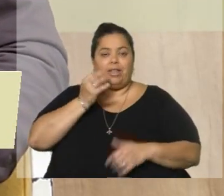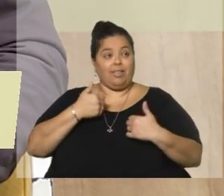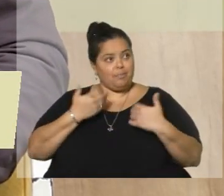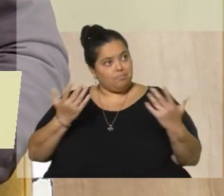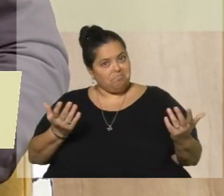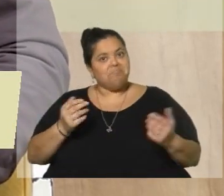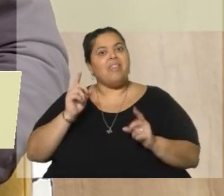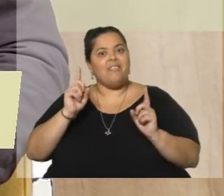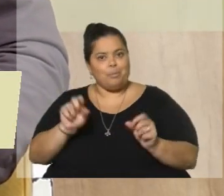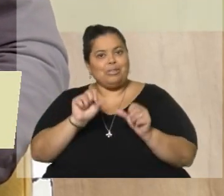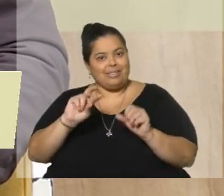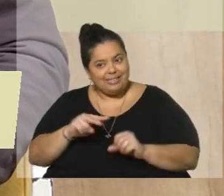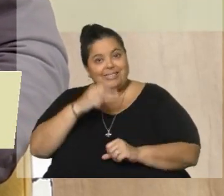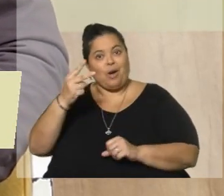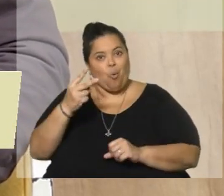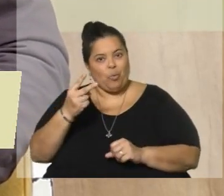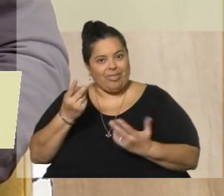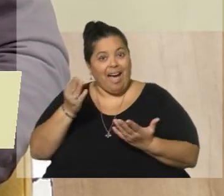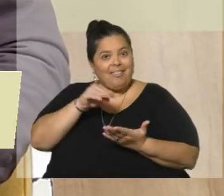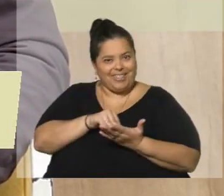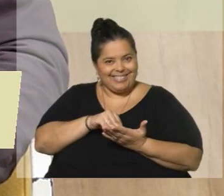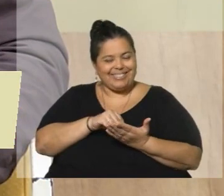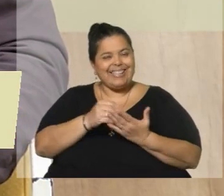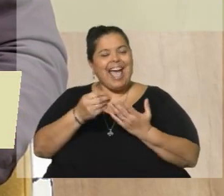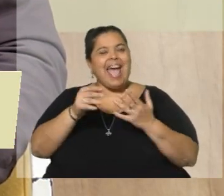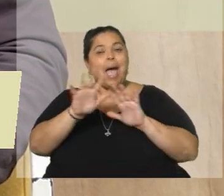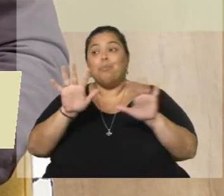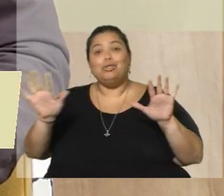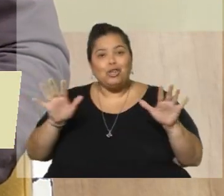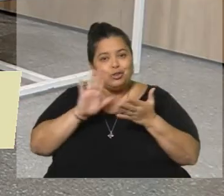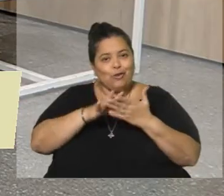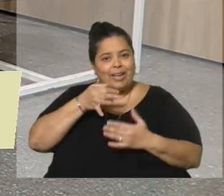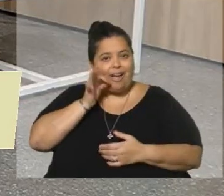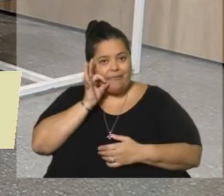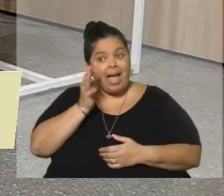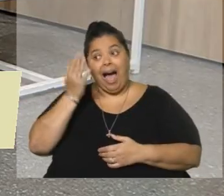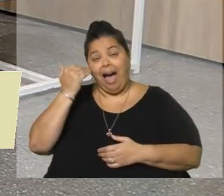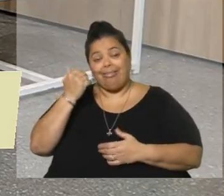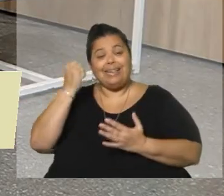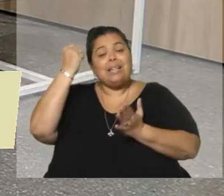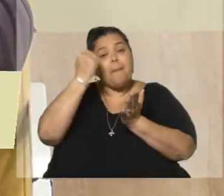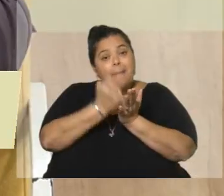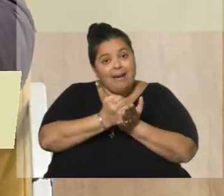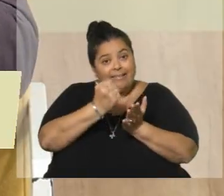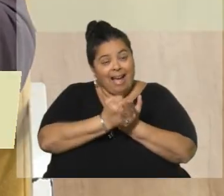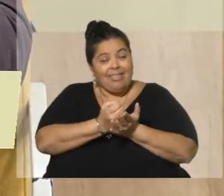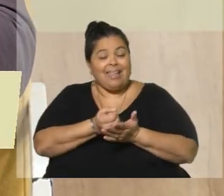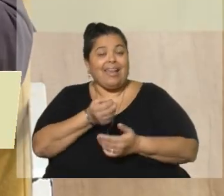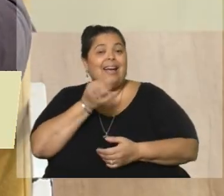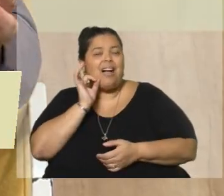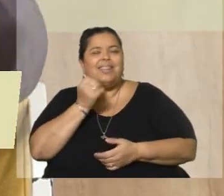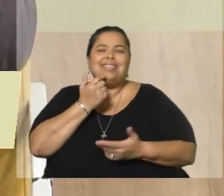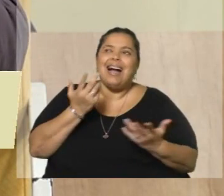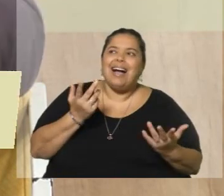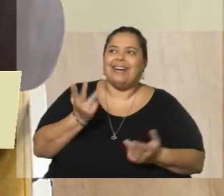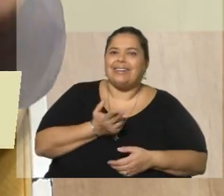está una segunda tiene que haber Porque la verdad que muchas marcas en la primera y hemos instancia como que lo vean algo medio